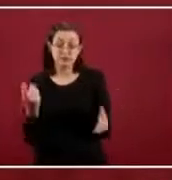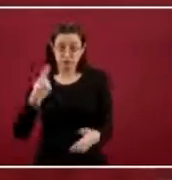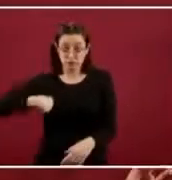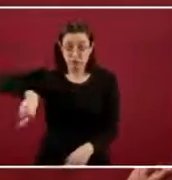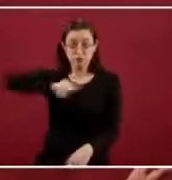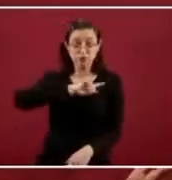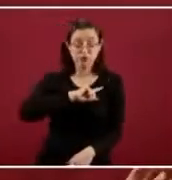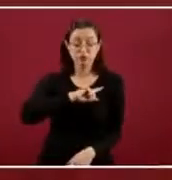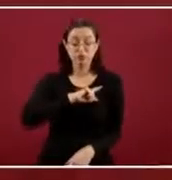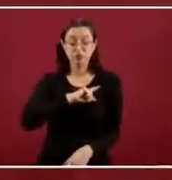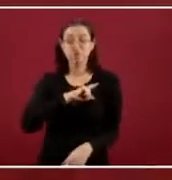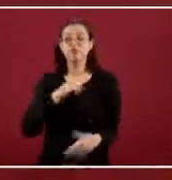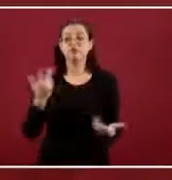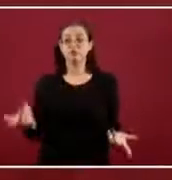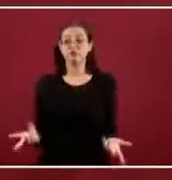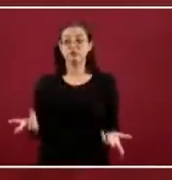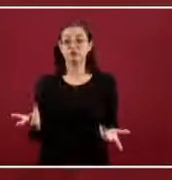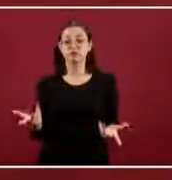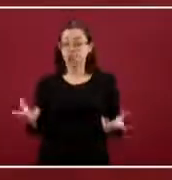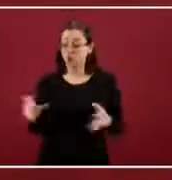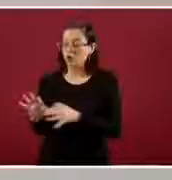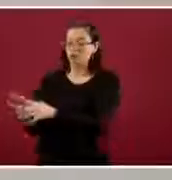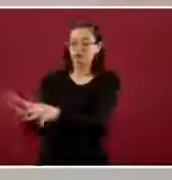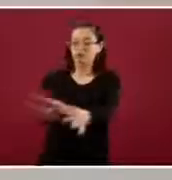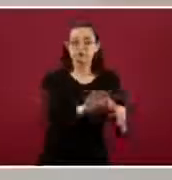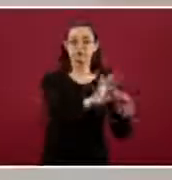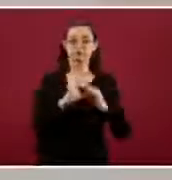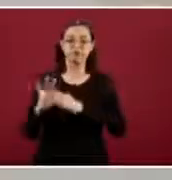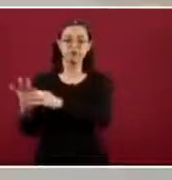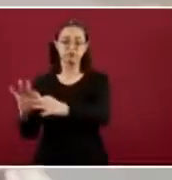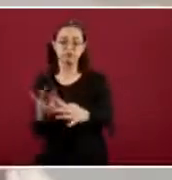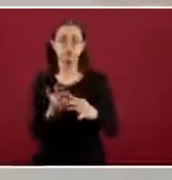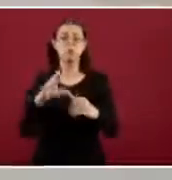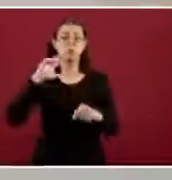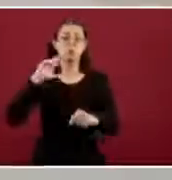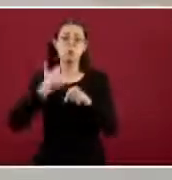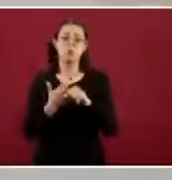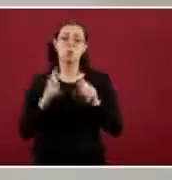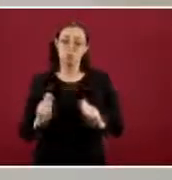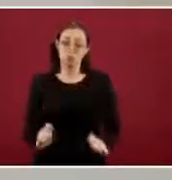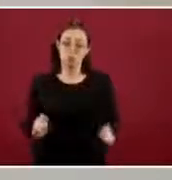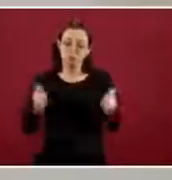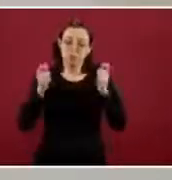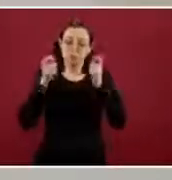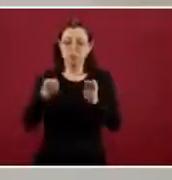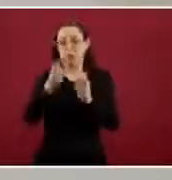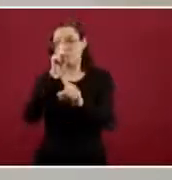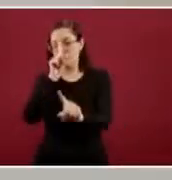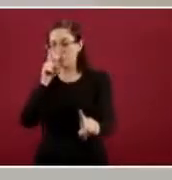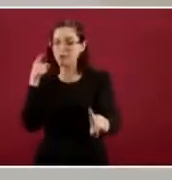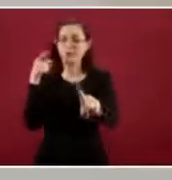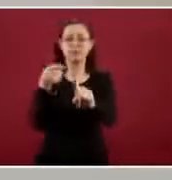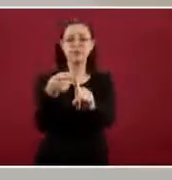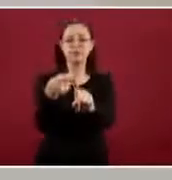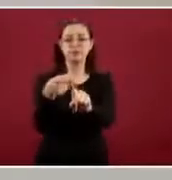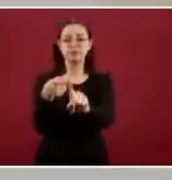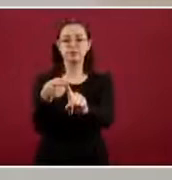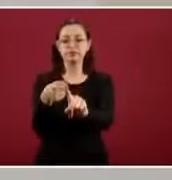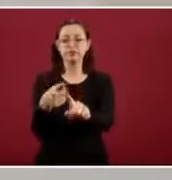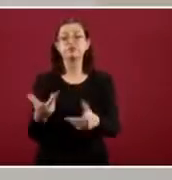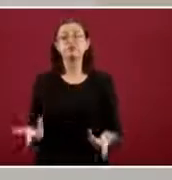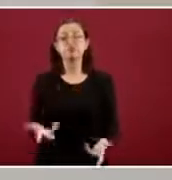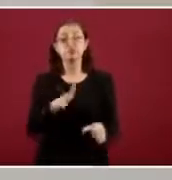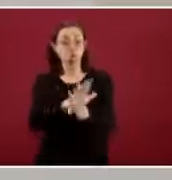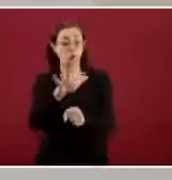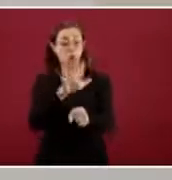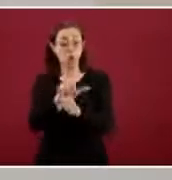nosotros, somos un solo nosotros que hoy está congregado en torno a este propósito común. Y este propósito